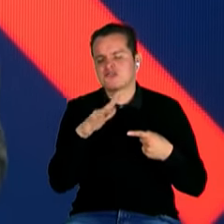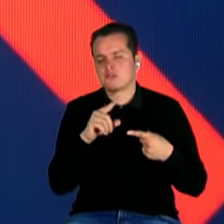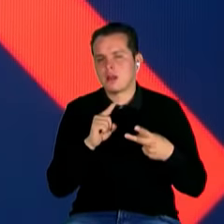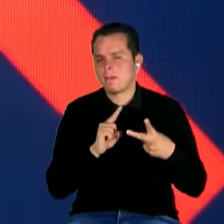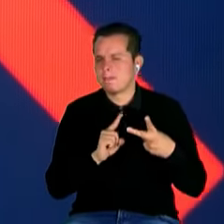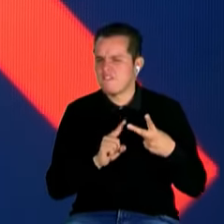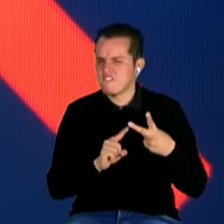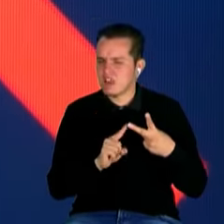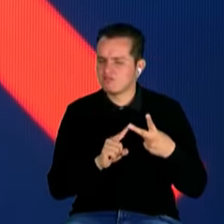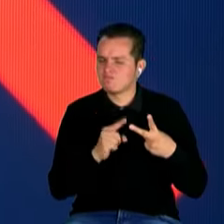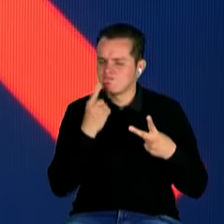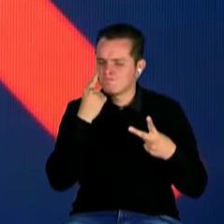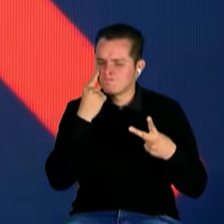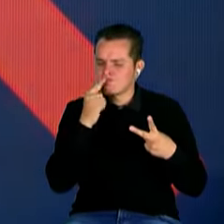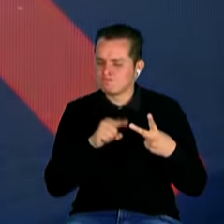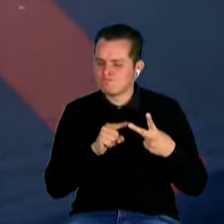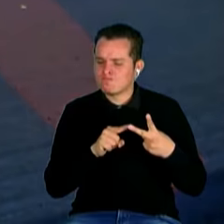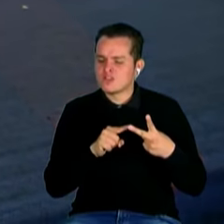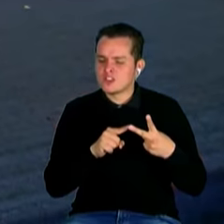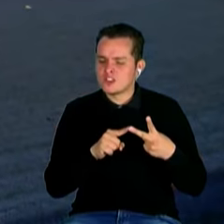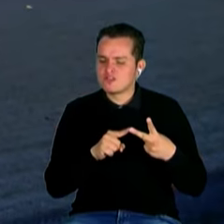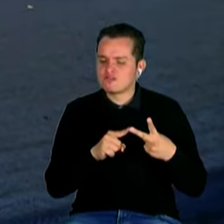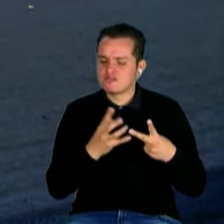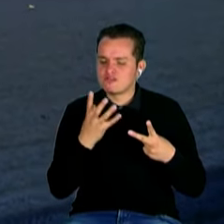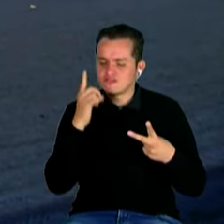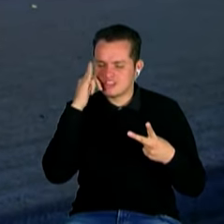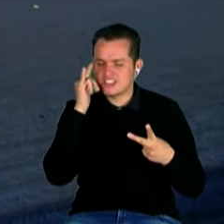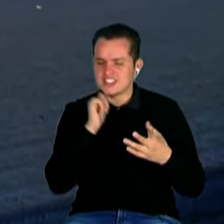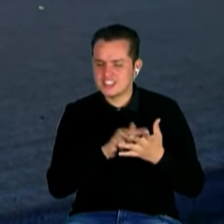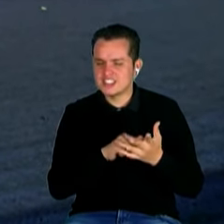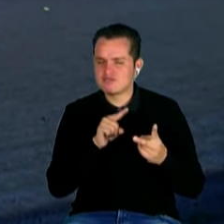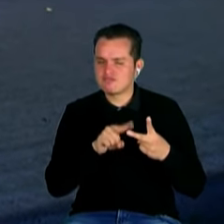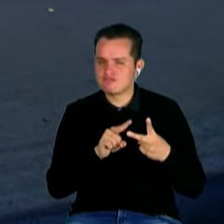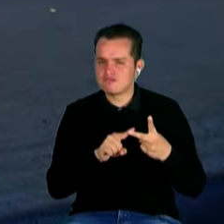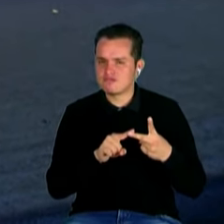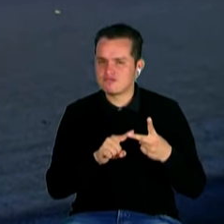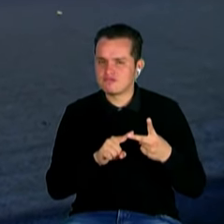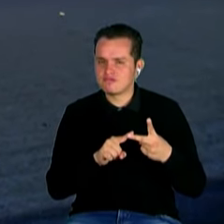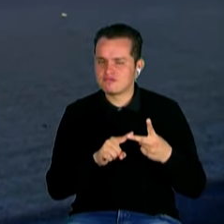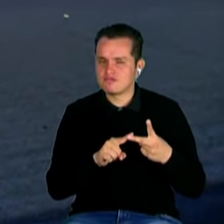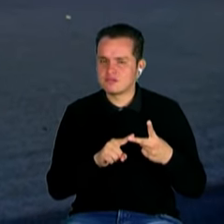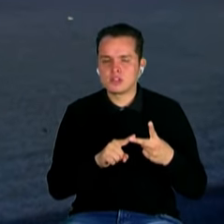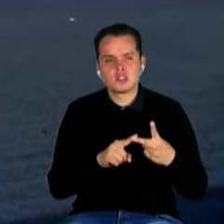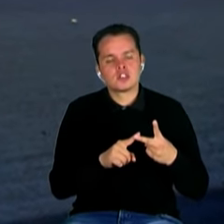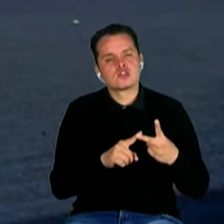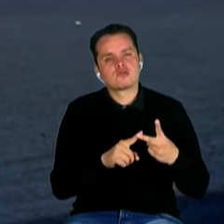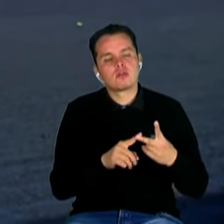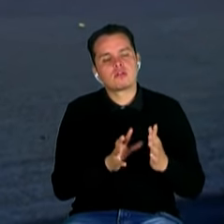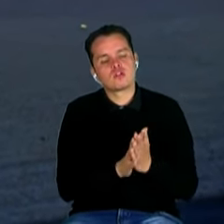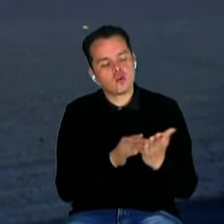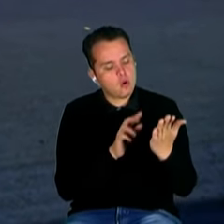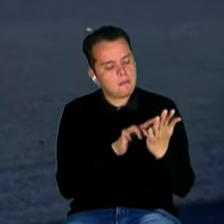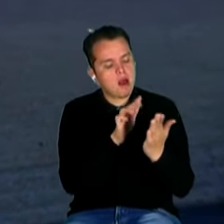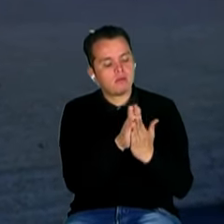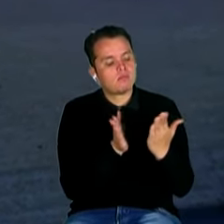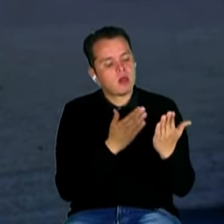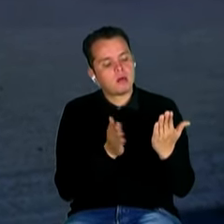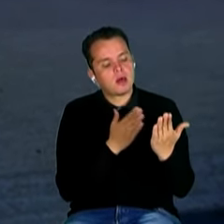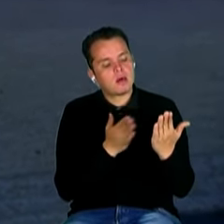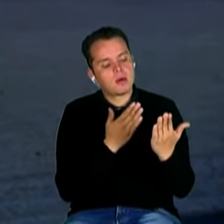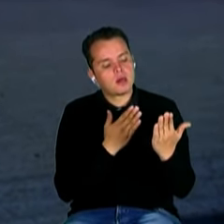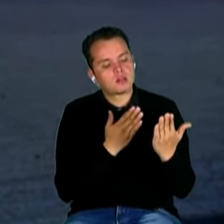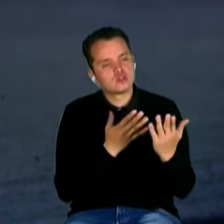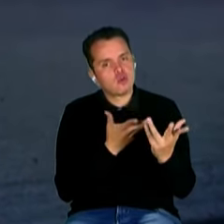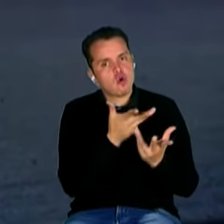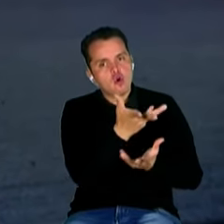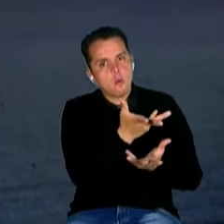la Escritura, o lo que yo llamo a conversar con la Escritura, yo no leo la Escritura, yo converso con Dios a través de su palabra.